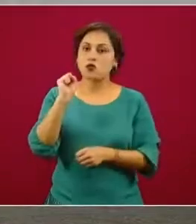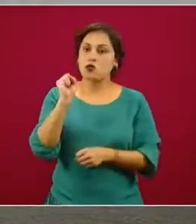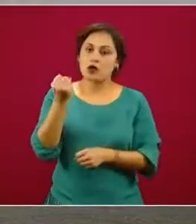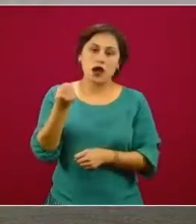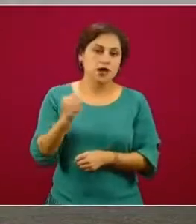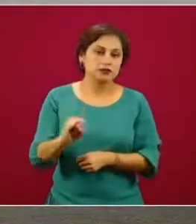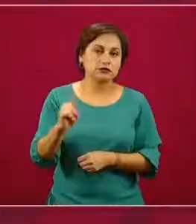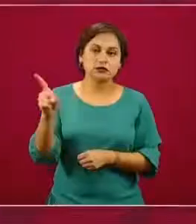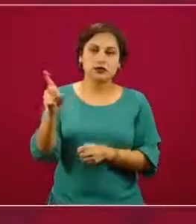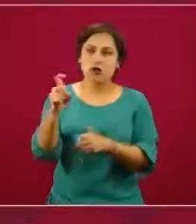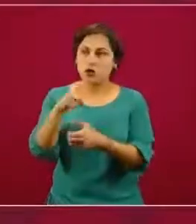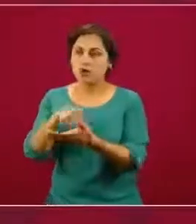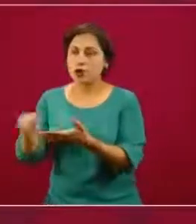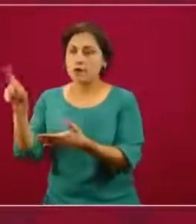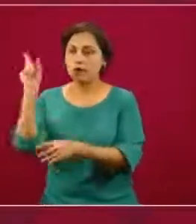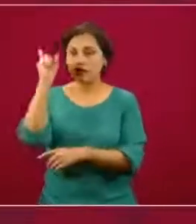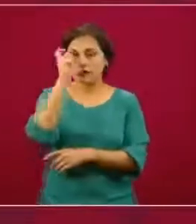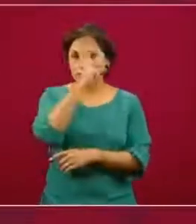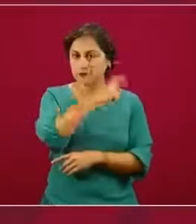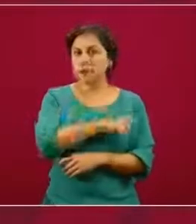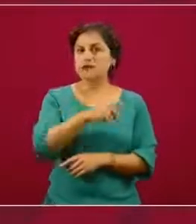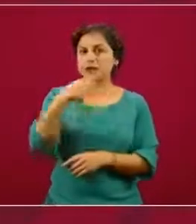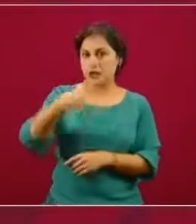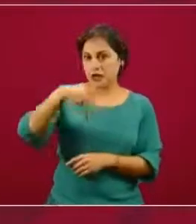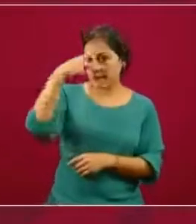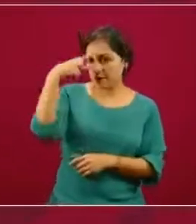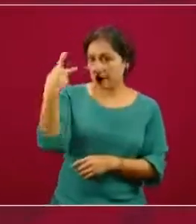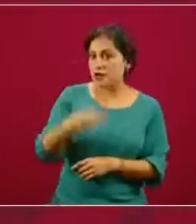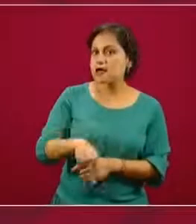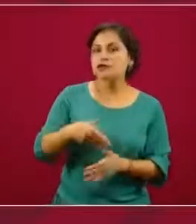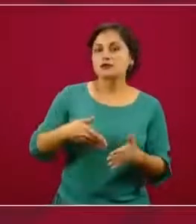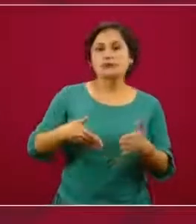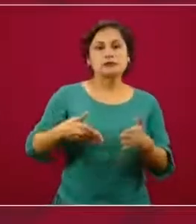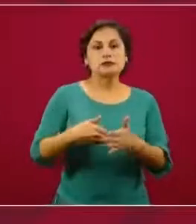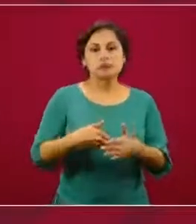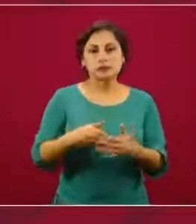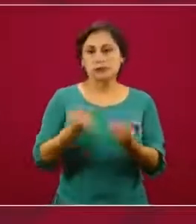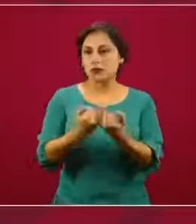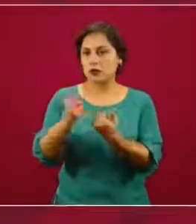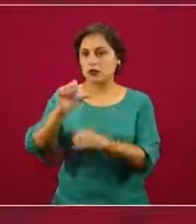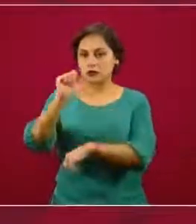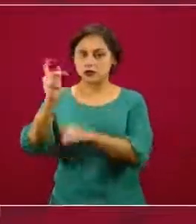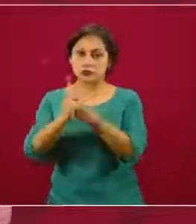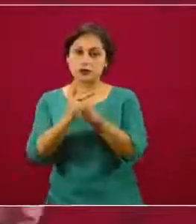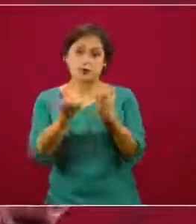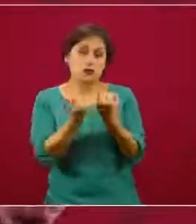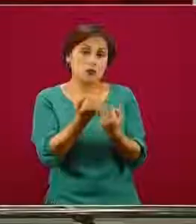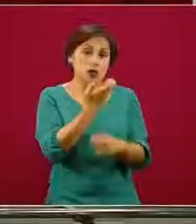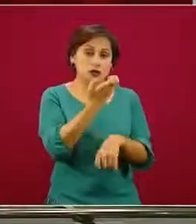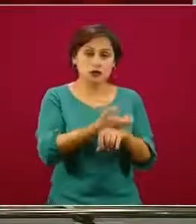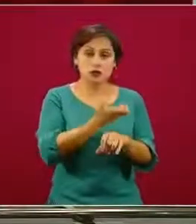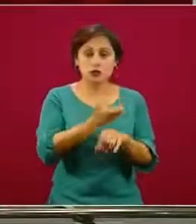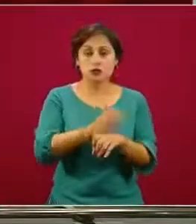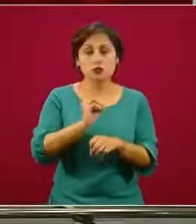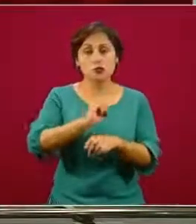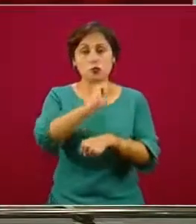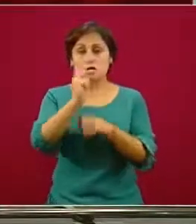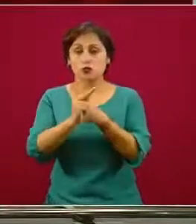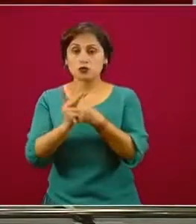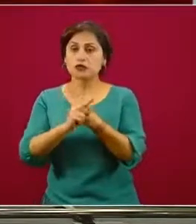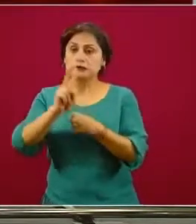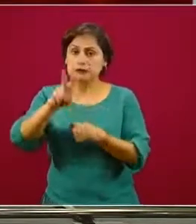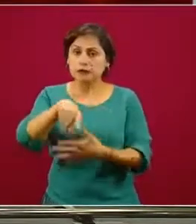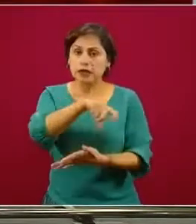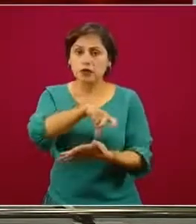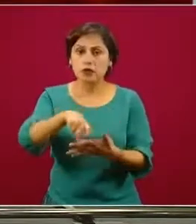mundial para México y para todos los países. Algo semejante pasó en Estados Unidos y ha pasado en varios, donde era muy difícil conseguir